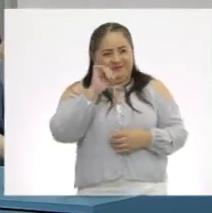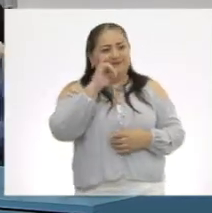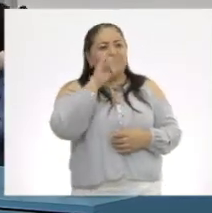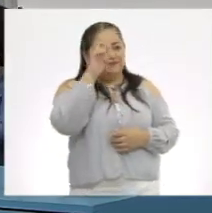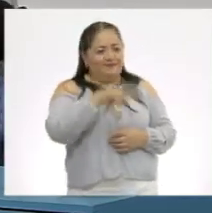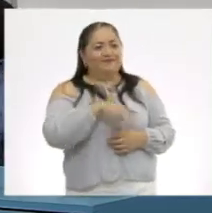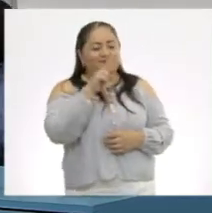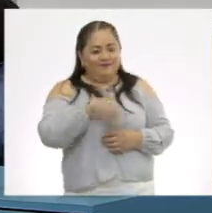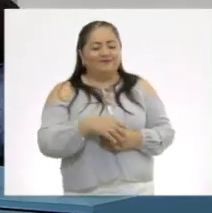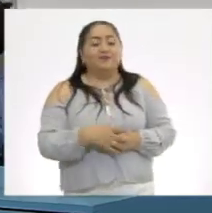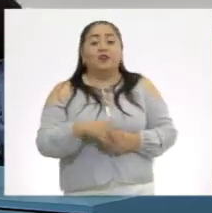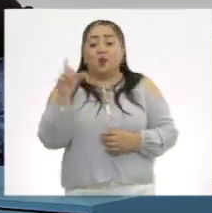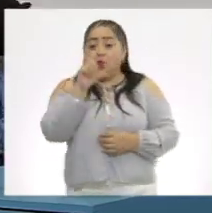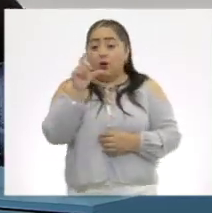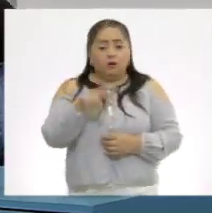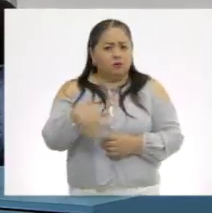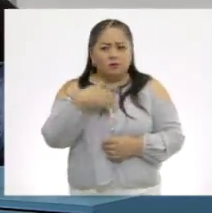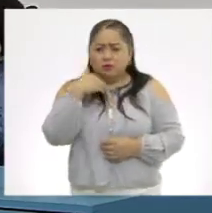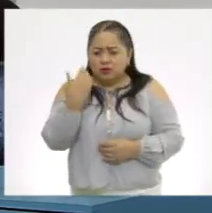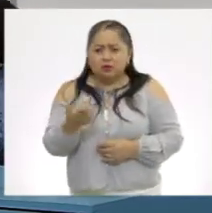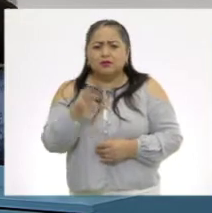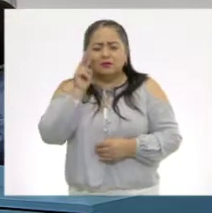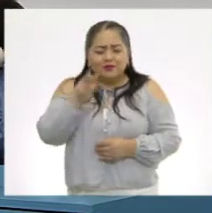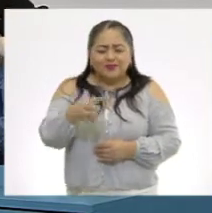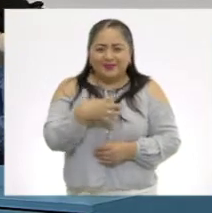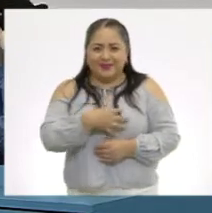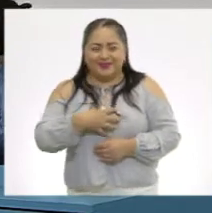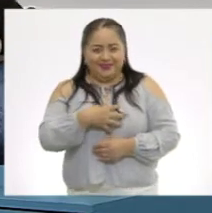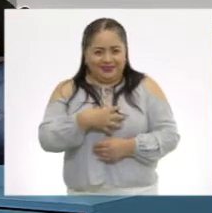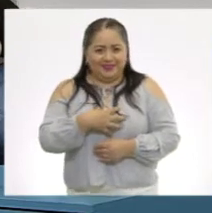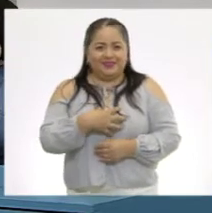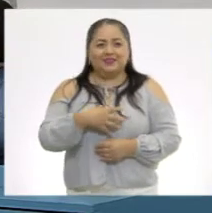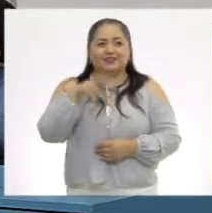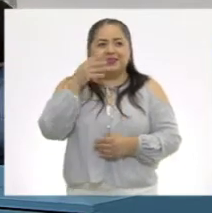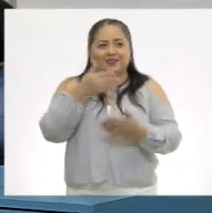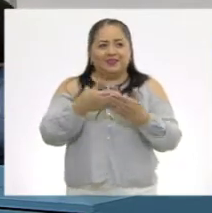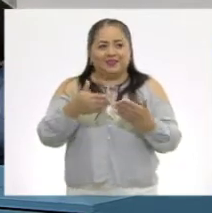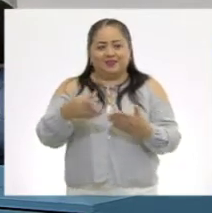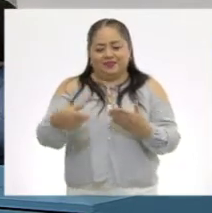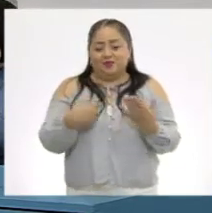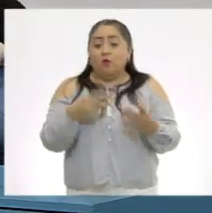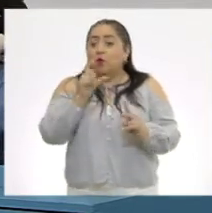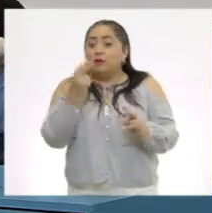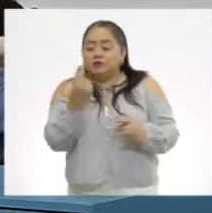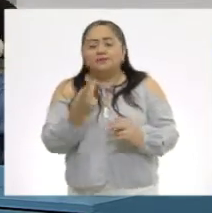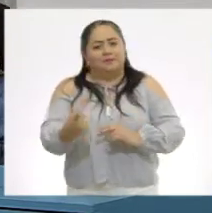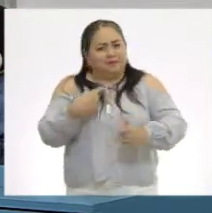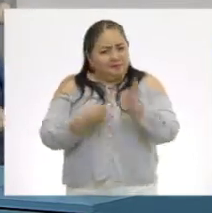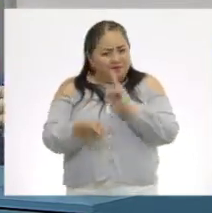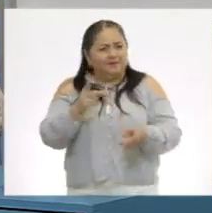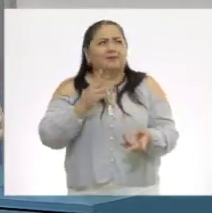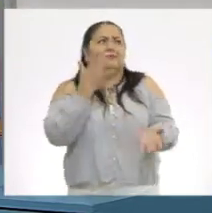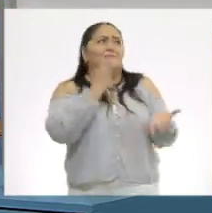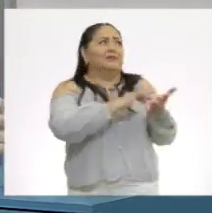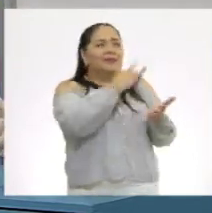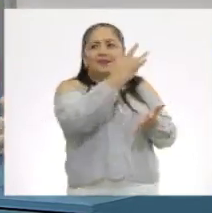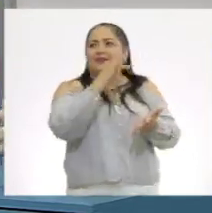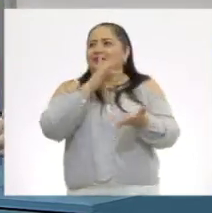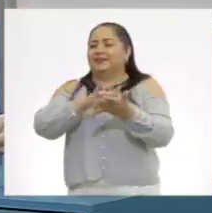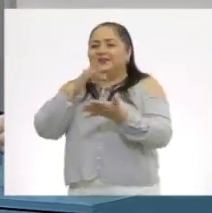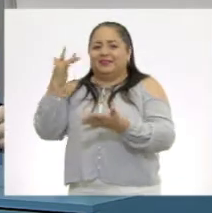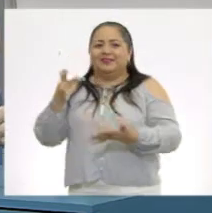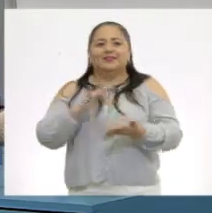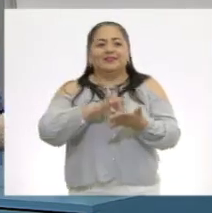distancia. Y cuando quieras. Te ves muy contento. Cuenta conmigo cuando tú quieras. Gracias, gracias,